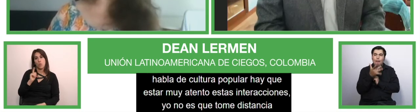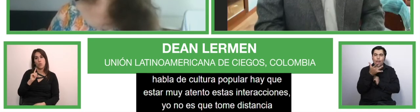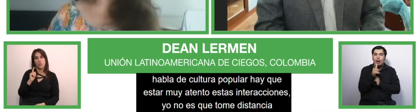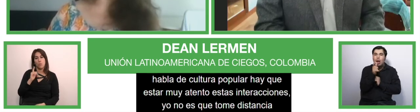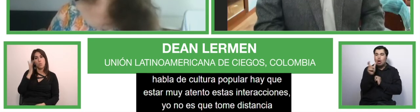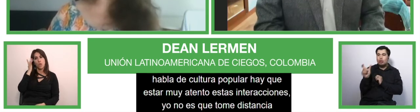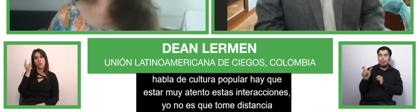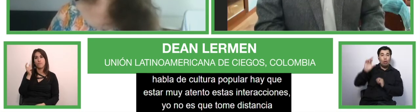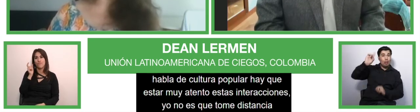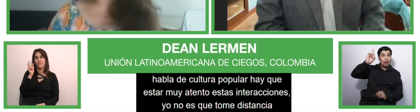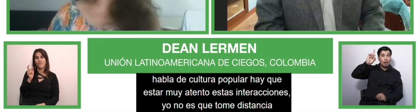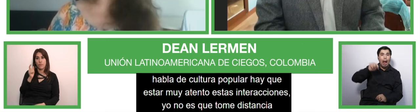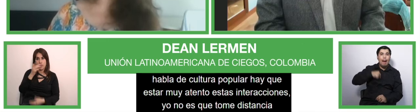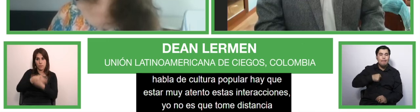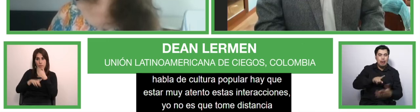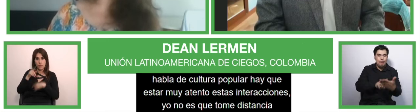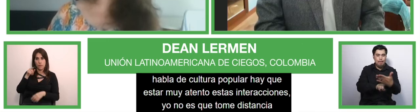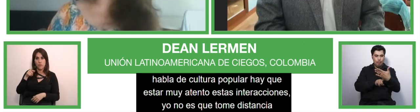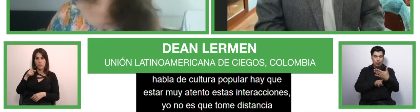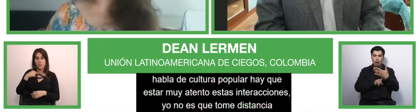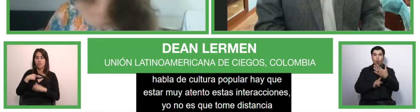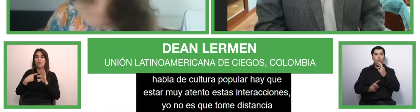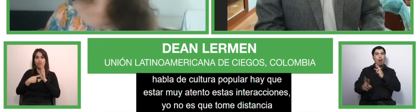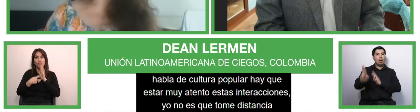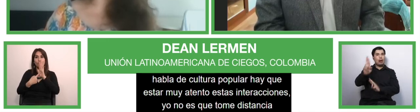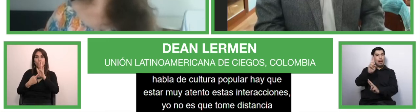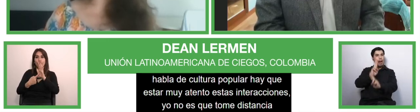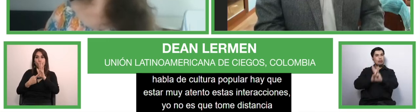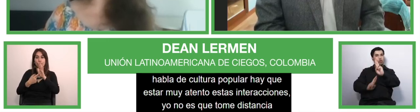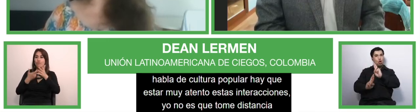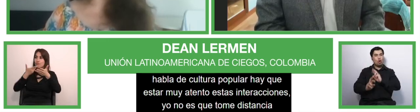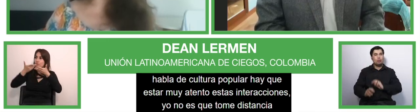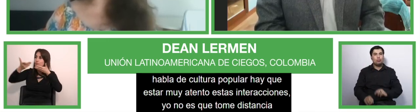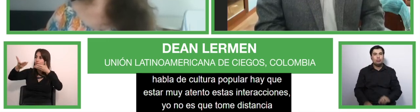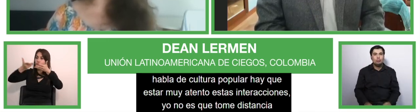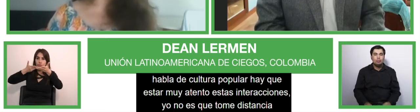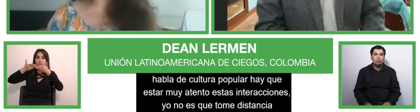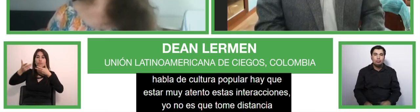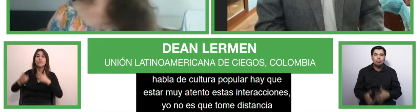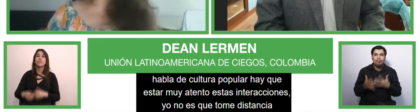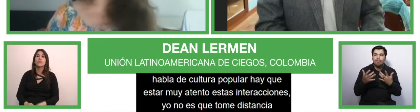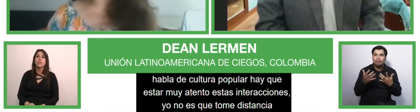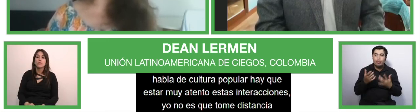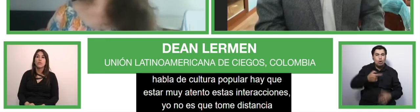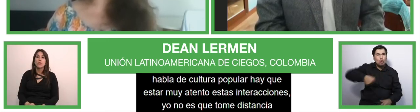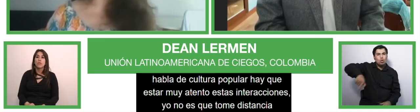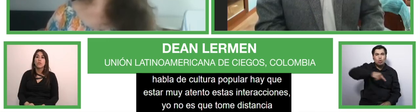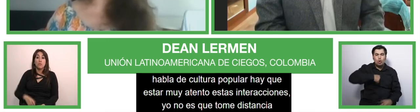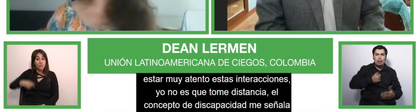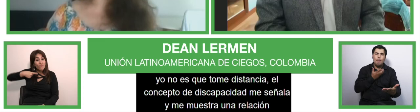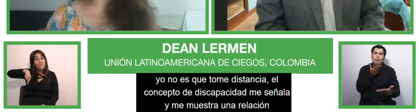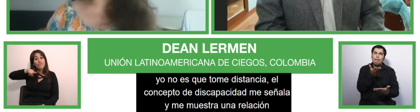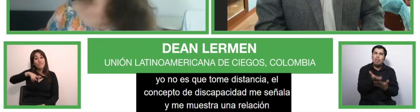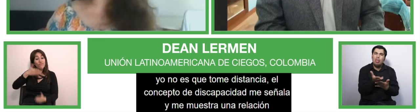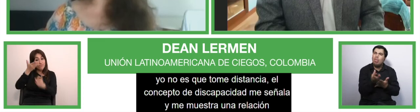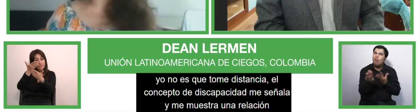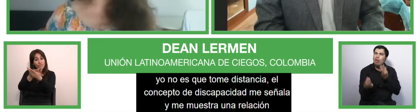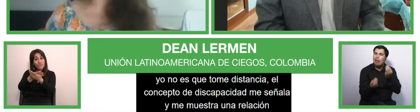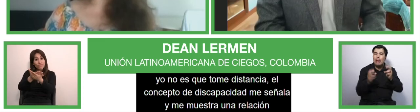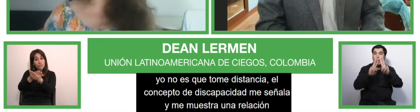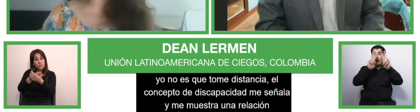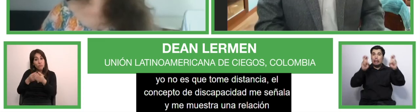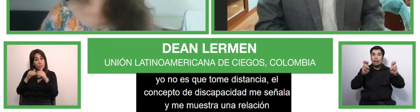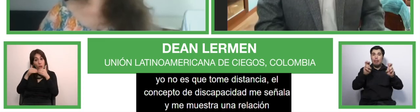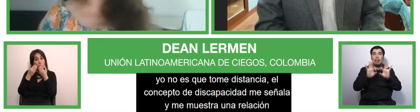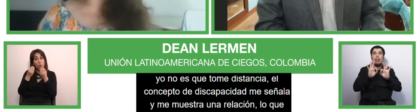me señala y me muestra una relación. Lo que nosotros estamos pidiendo es que en el tema de